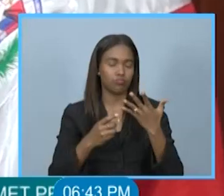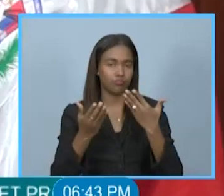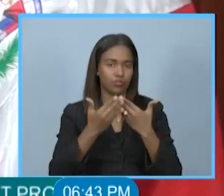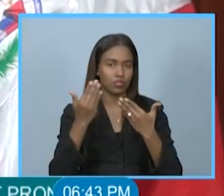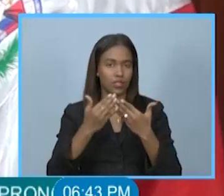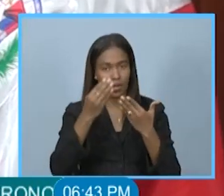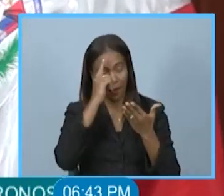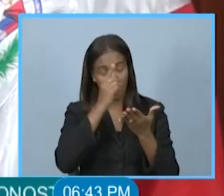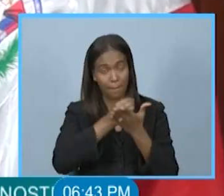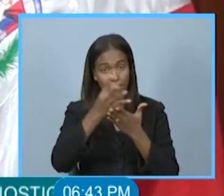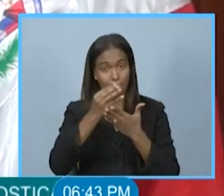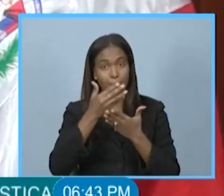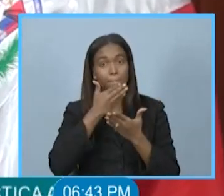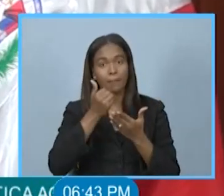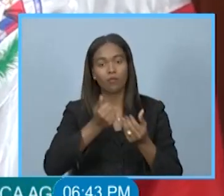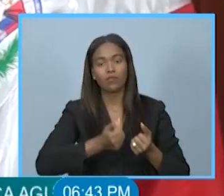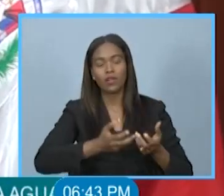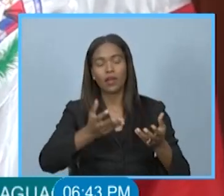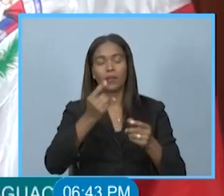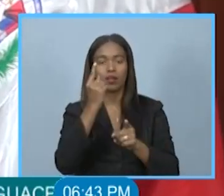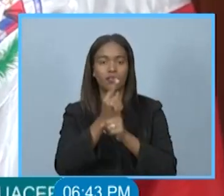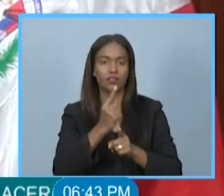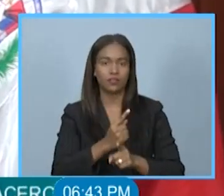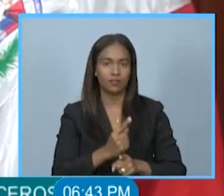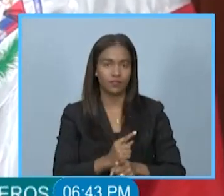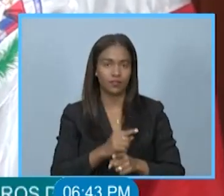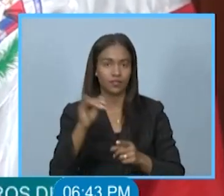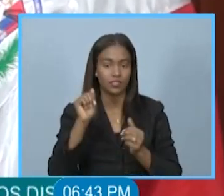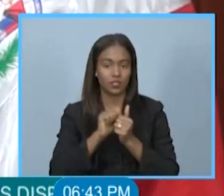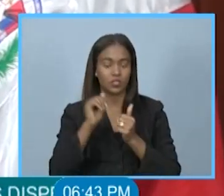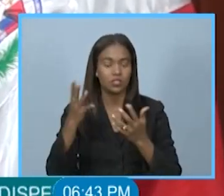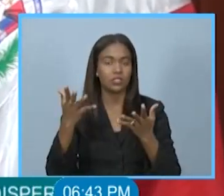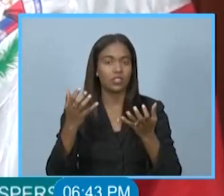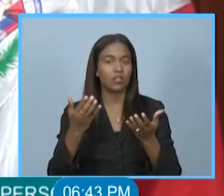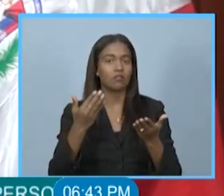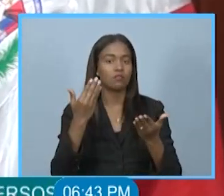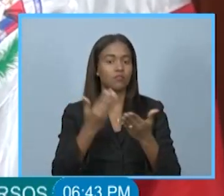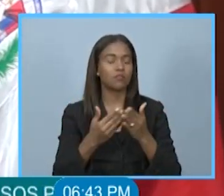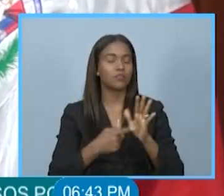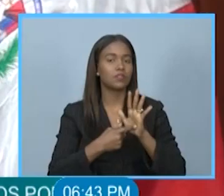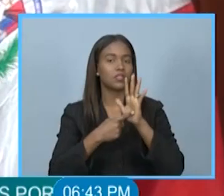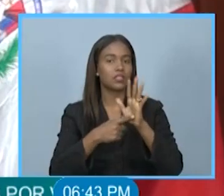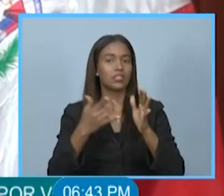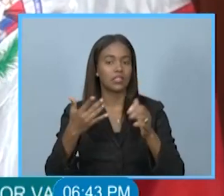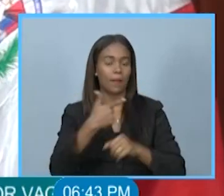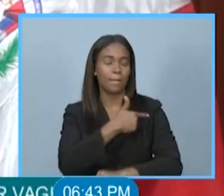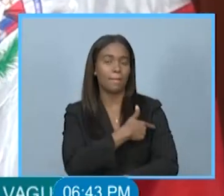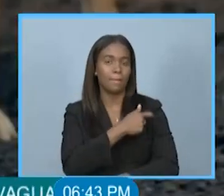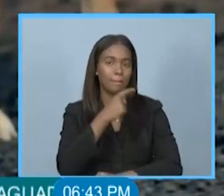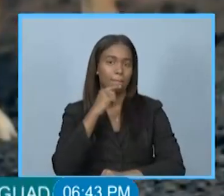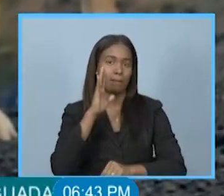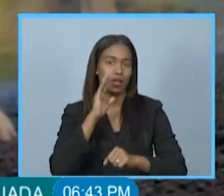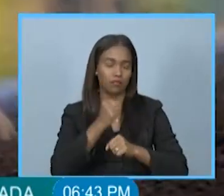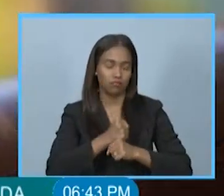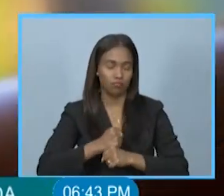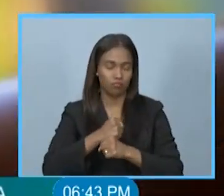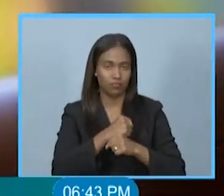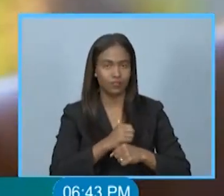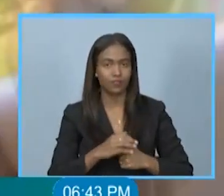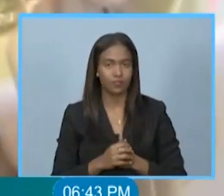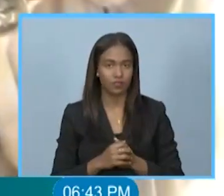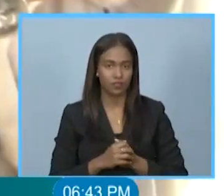esas un mejor precio y una distribución oportuna y con esto queremos decir más que todo que estas vacunas son seguras